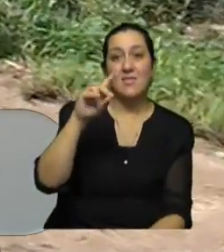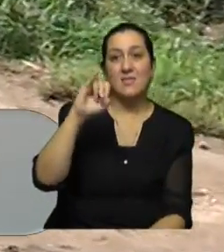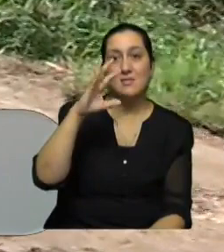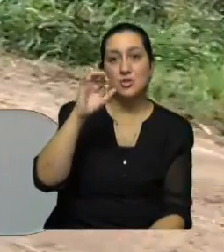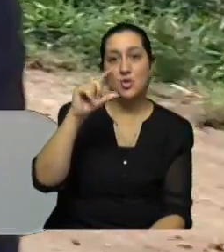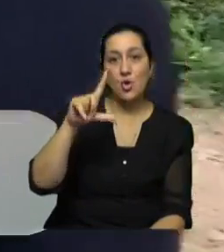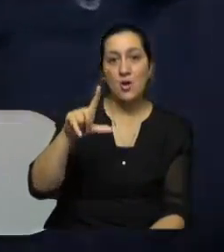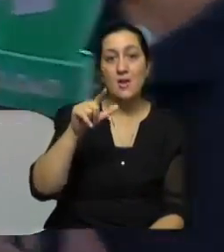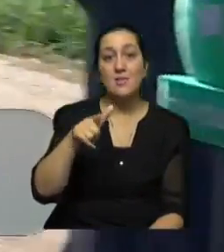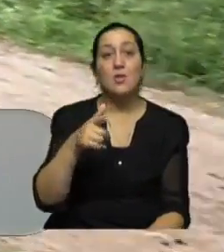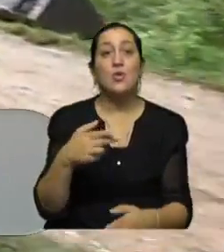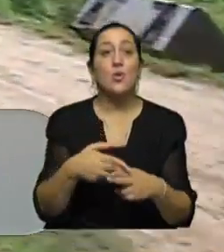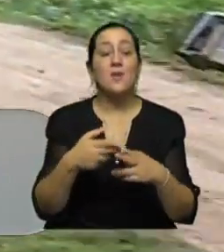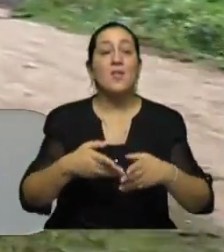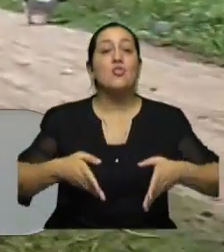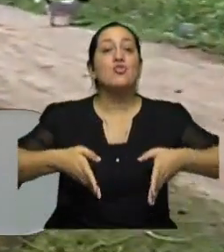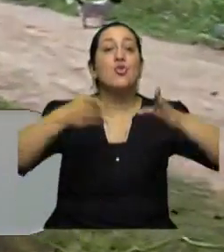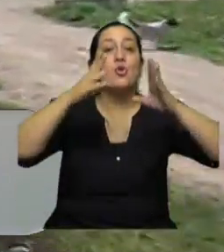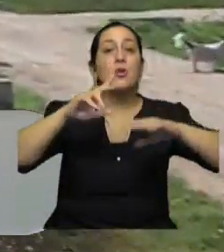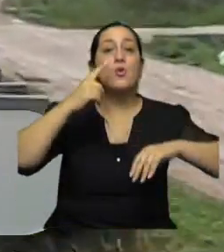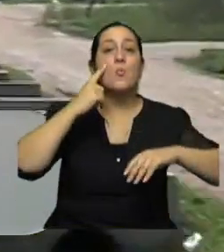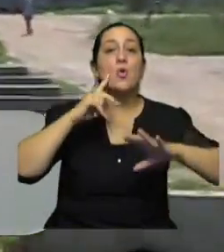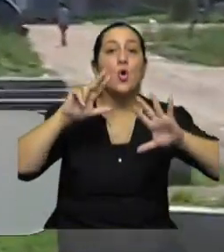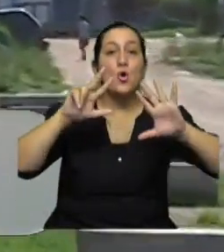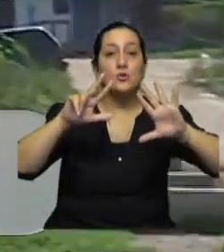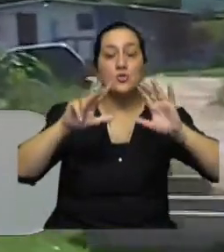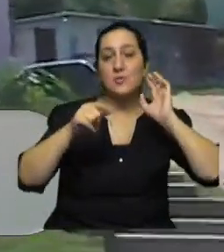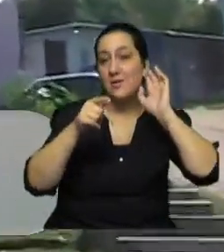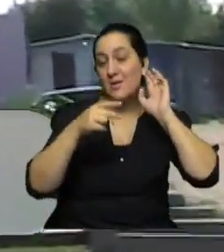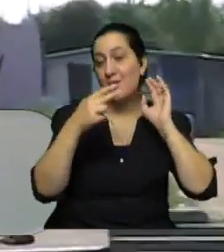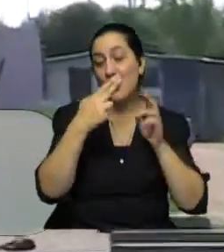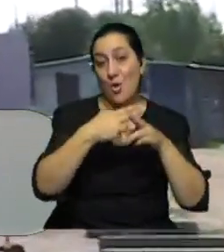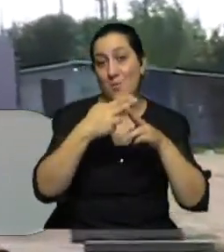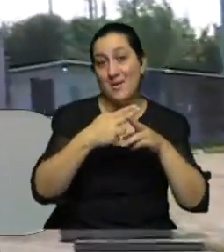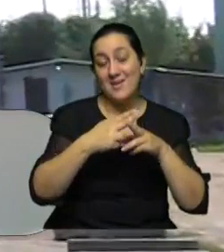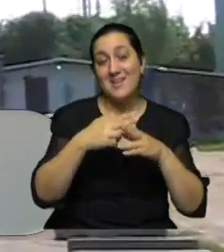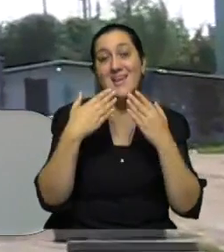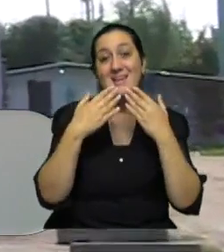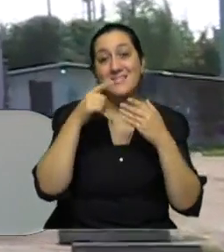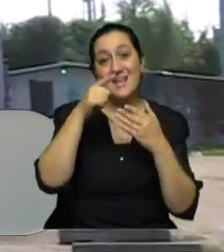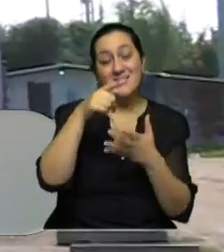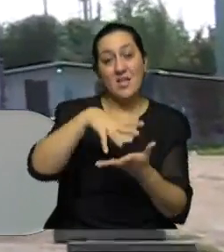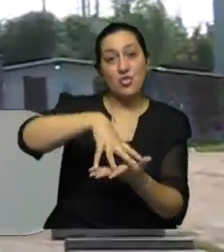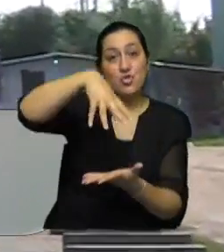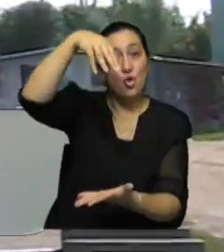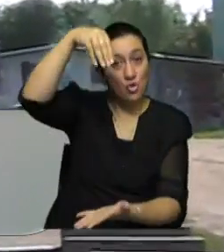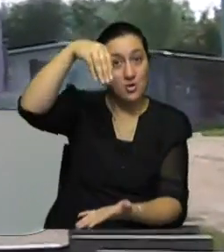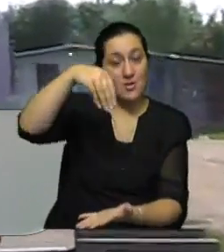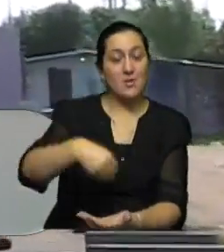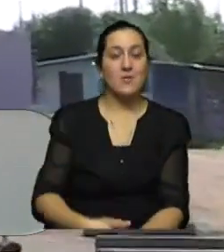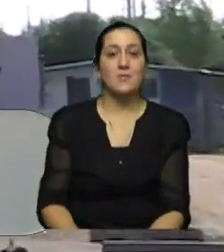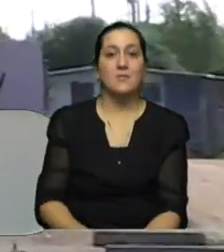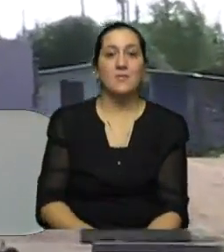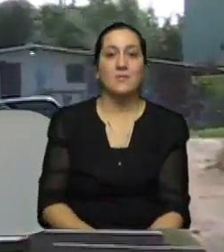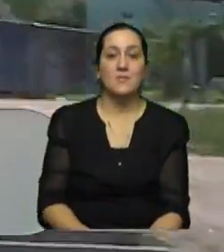Torre 8, que le da nombre esa torre que vemos ahí, la Torre de Ustre, ahí tenemos la Torre 8, más más adelante, aproximadamente unos 200 metros,